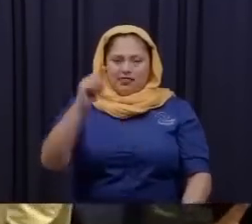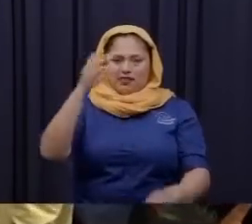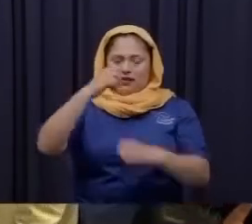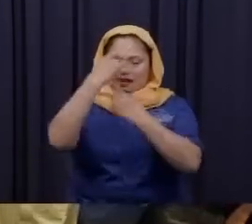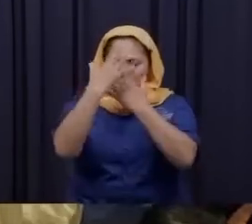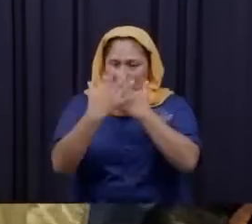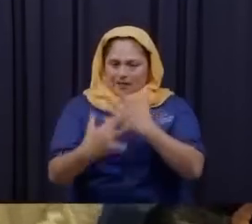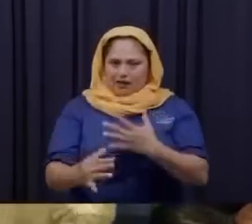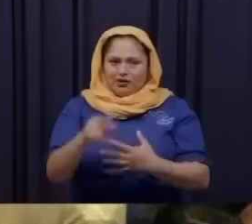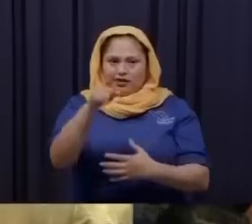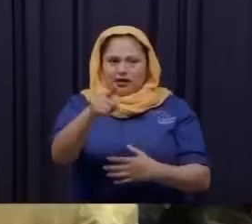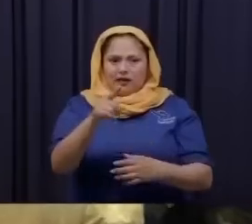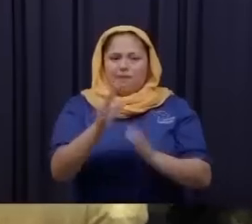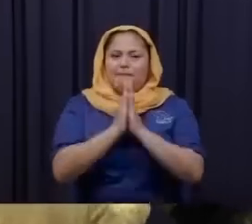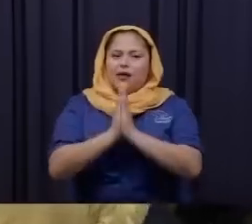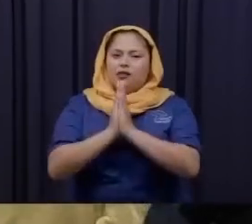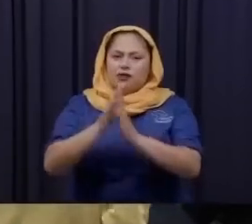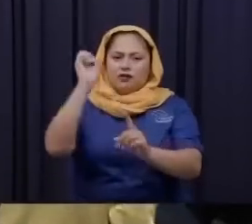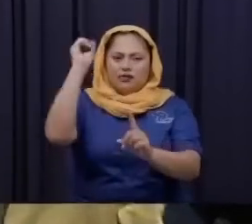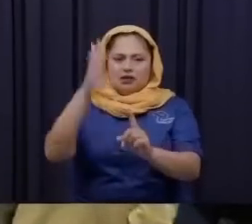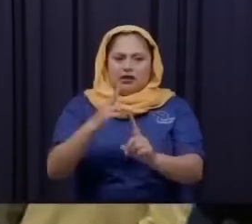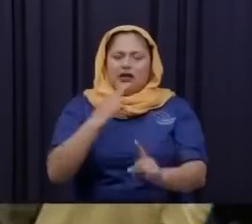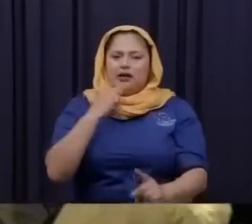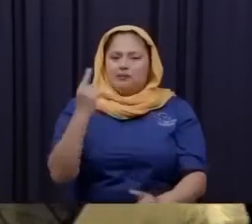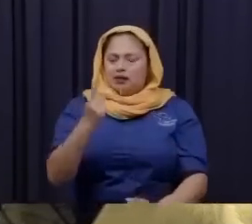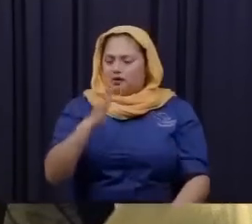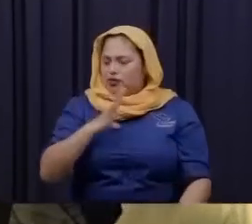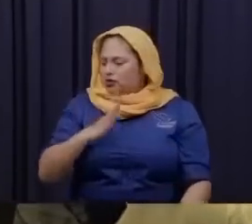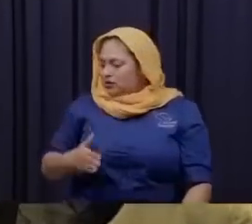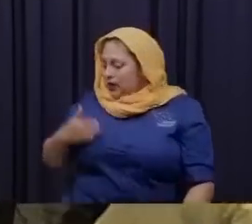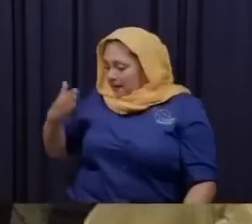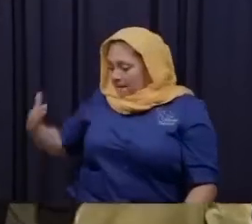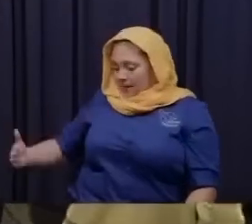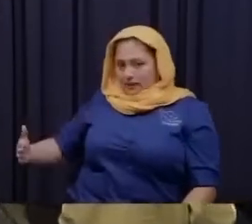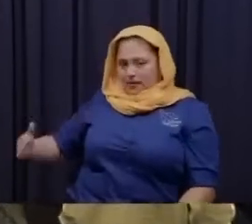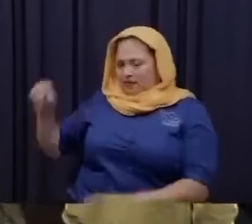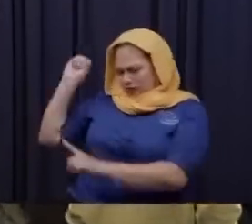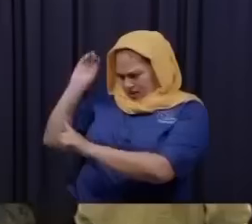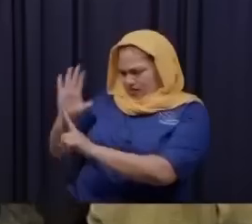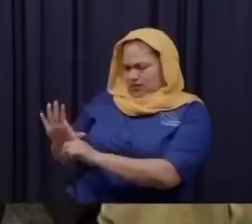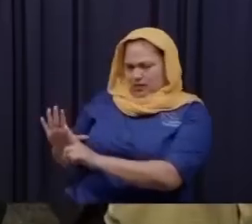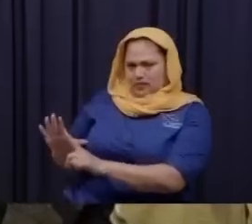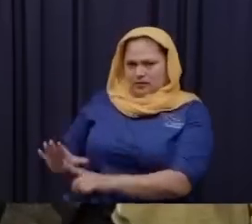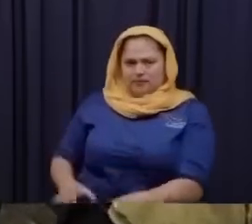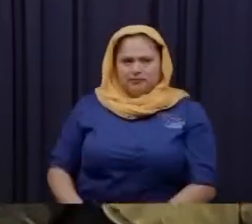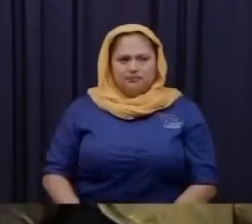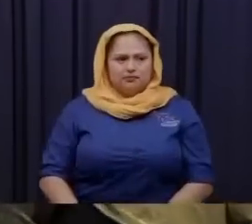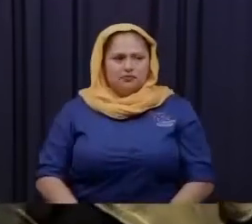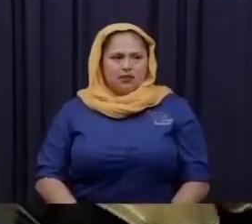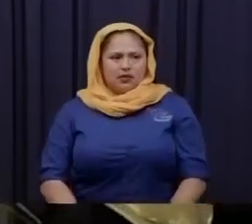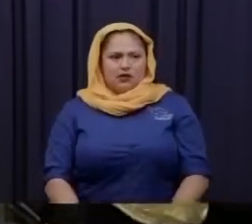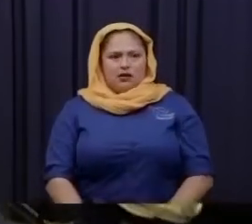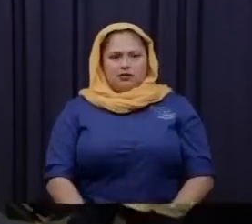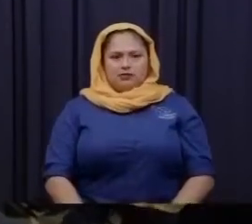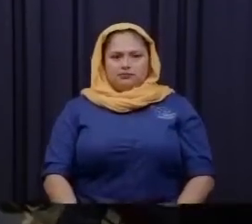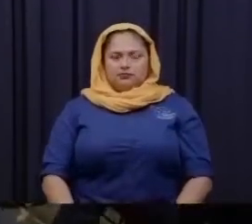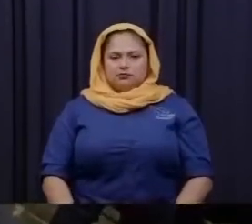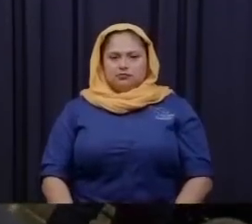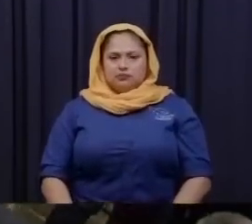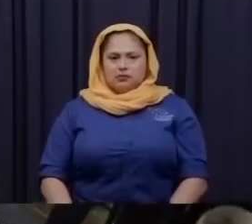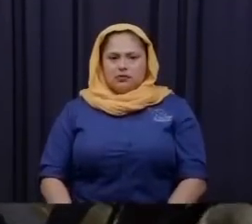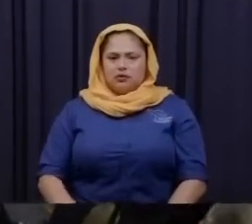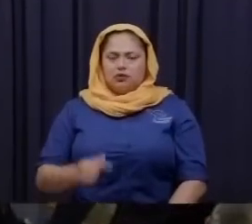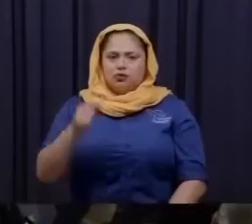Te pido que bendigas al hermano que está a la par tuya. te pido que le pongas tu